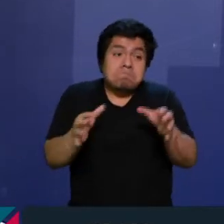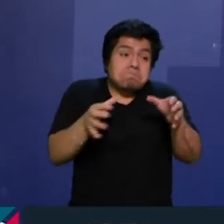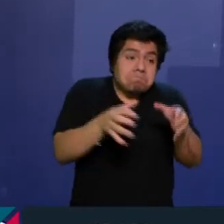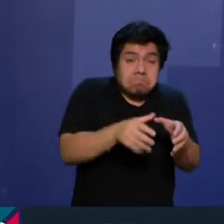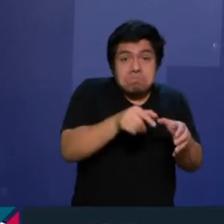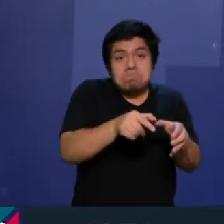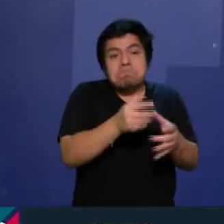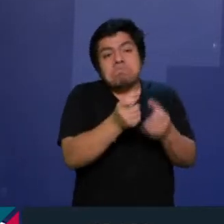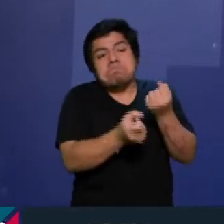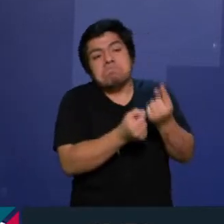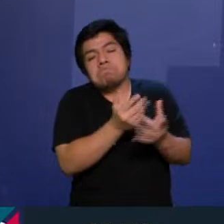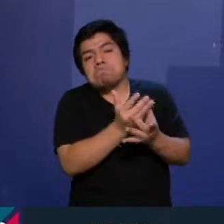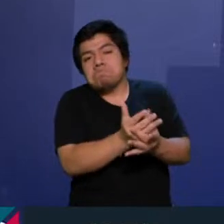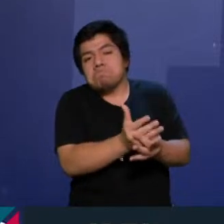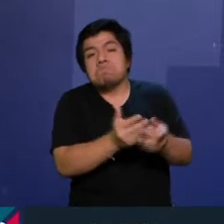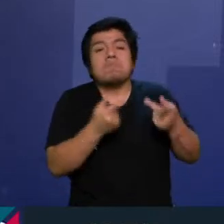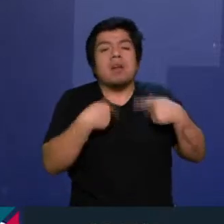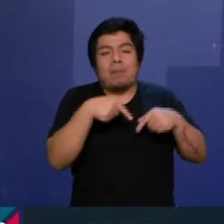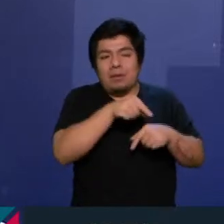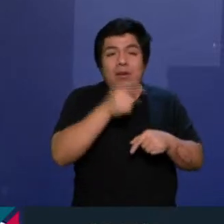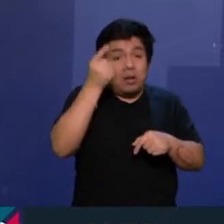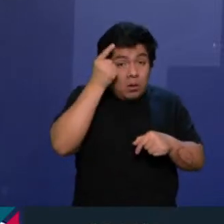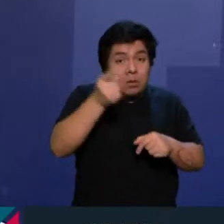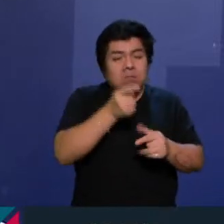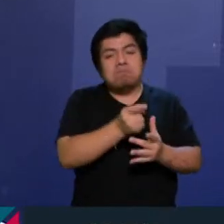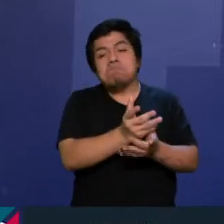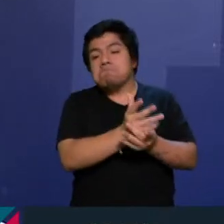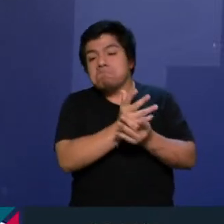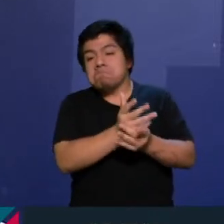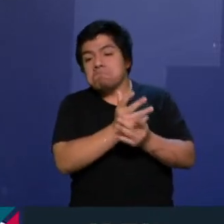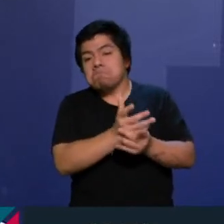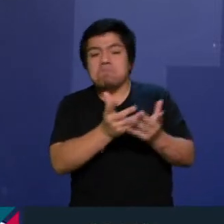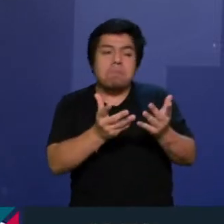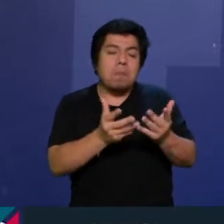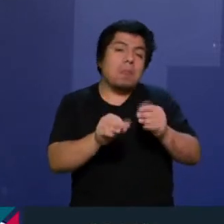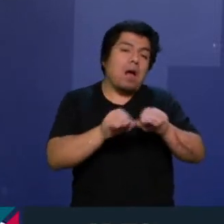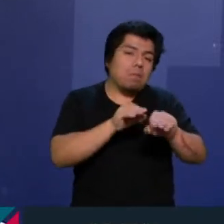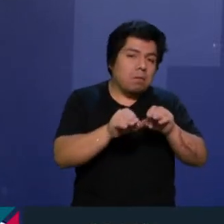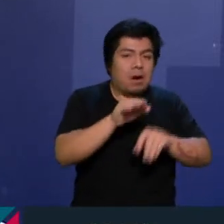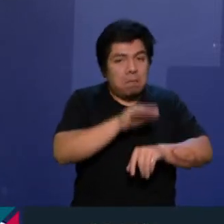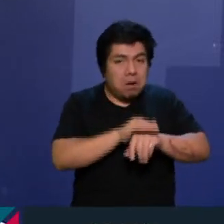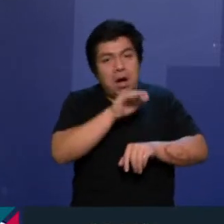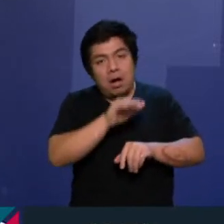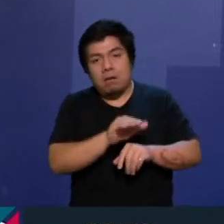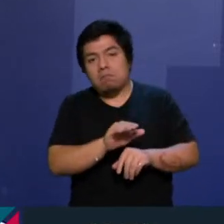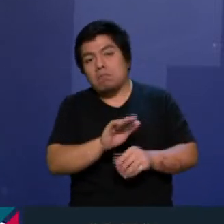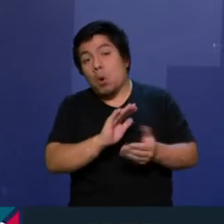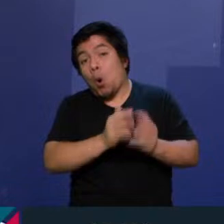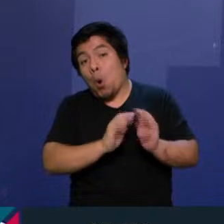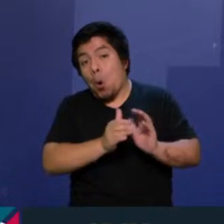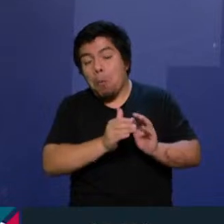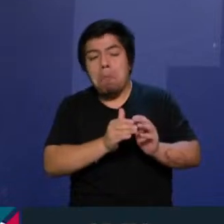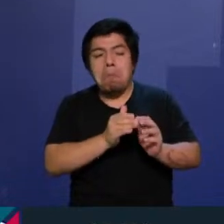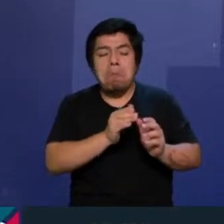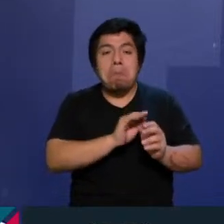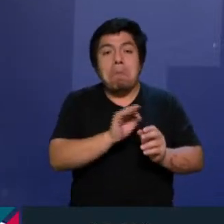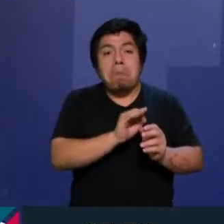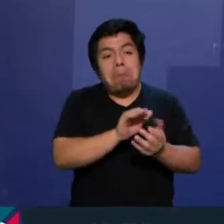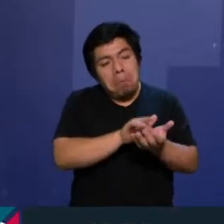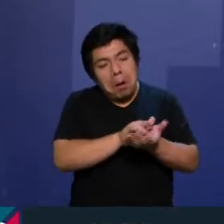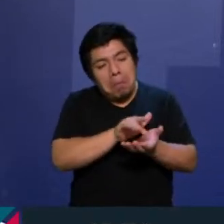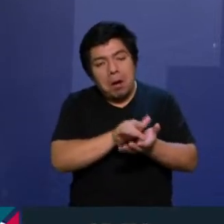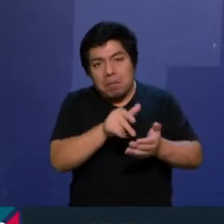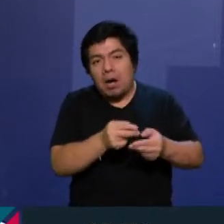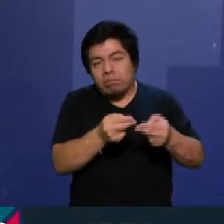lado los anfitriones dicen pues que ellos generan empleo o también tienen algún tipo de apoyo